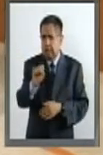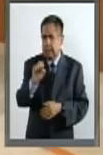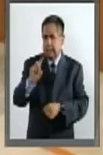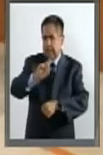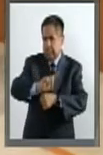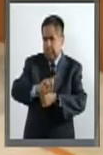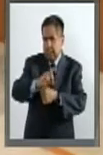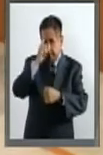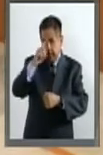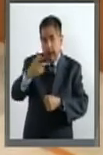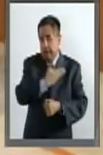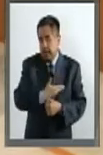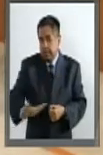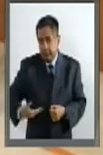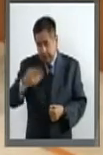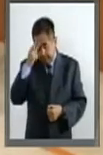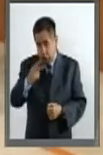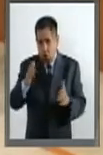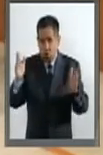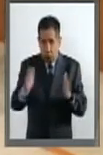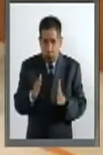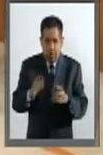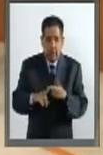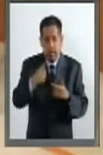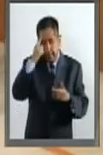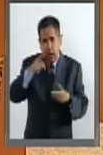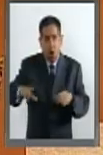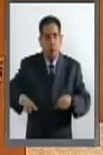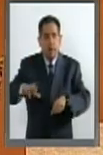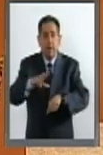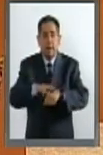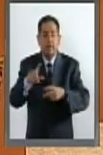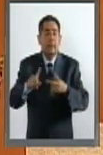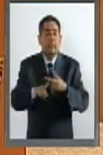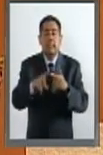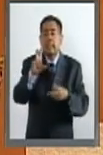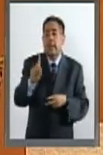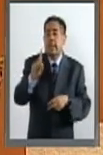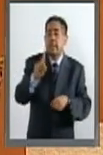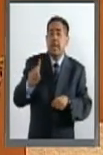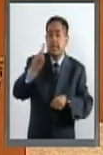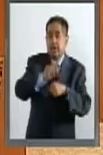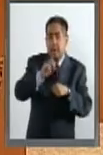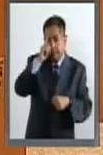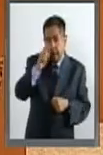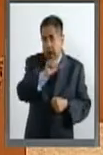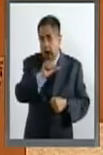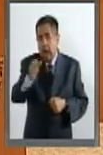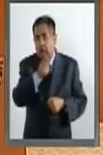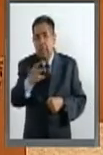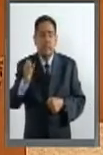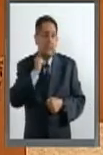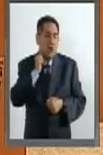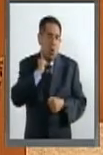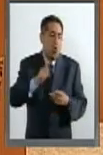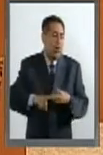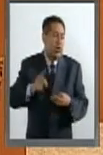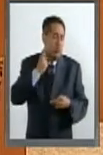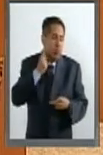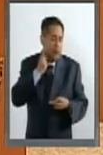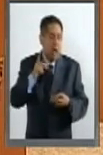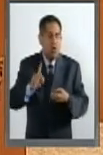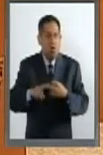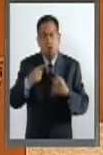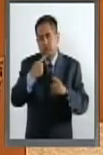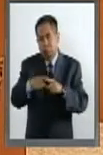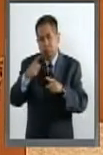campañas para presidente de la República y para gobernador, y 30 días para senadores, diputados federales, diputados